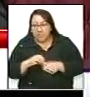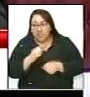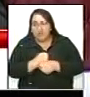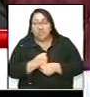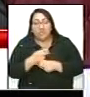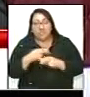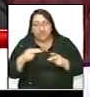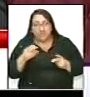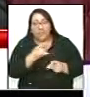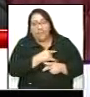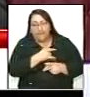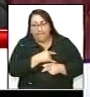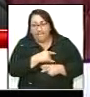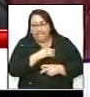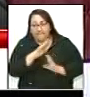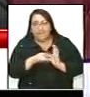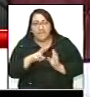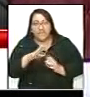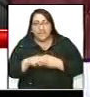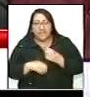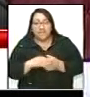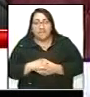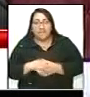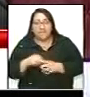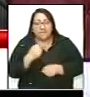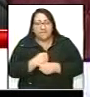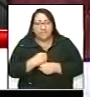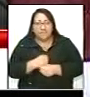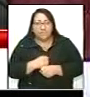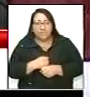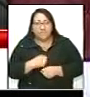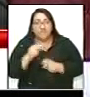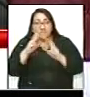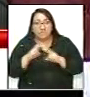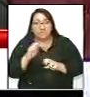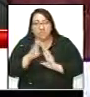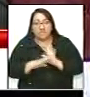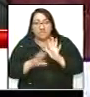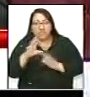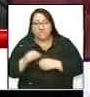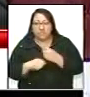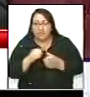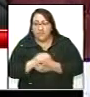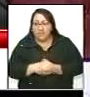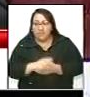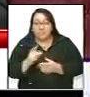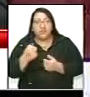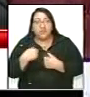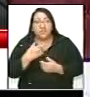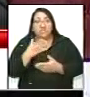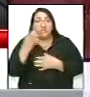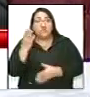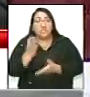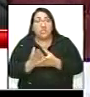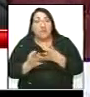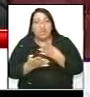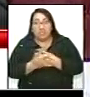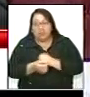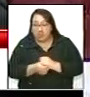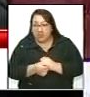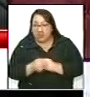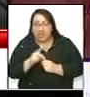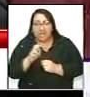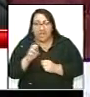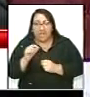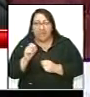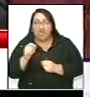cátedra universitaria no menos de 25 años, haber ejercido labor de investigador menos de 15 años, no tener sentencia condenatoria firme por delito